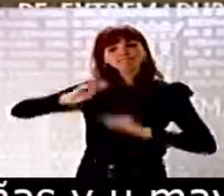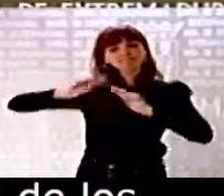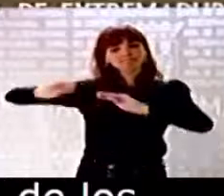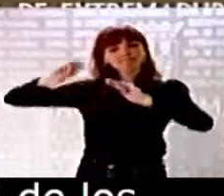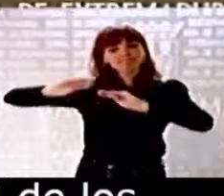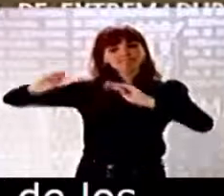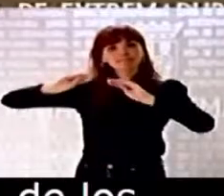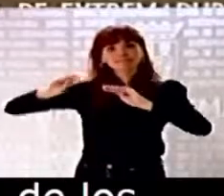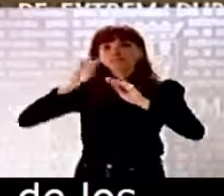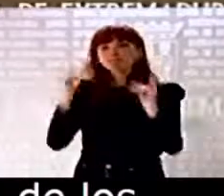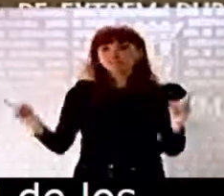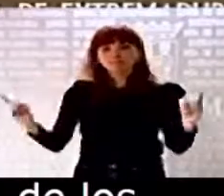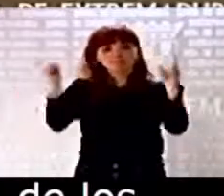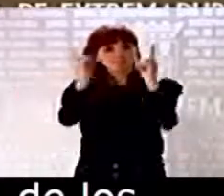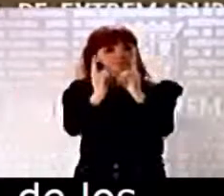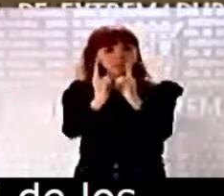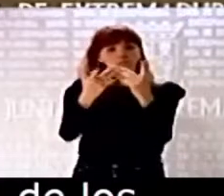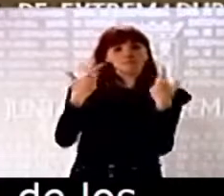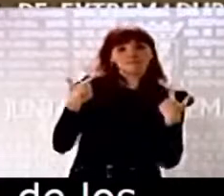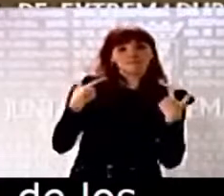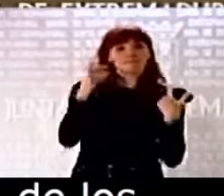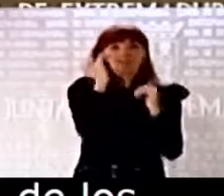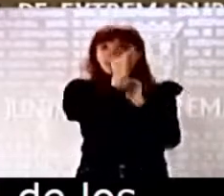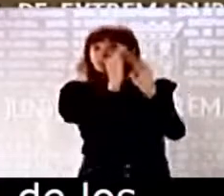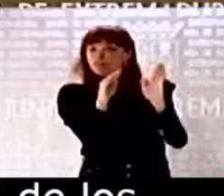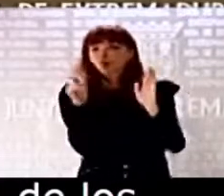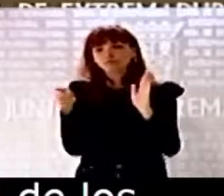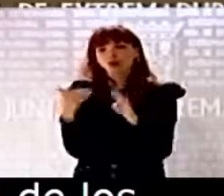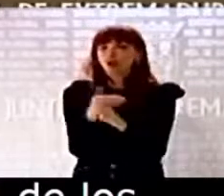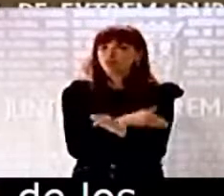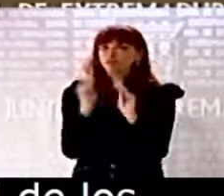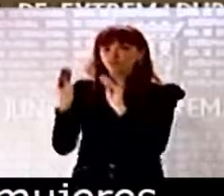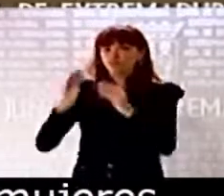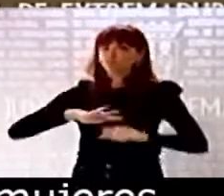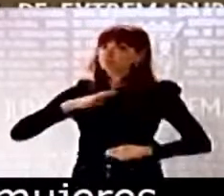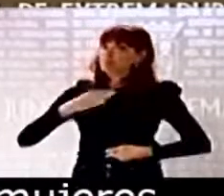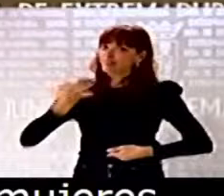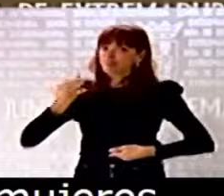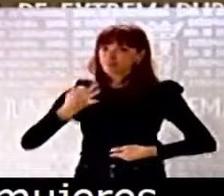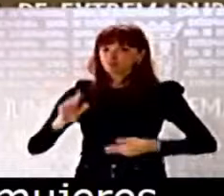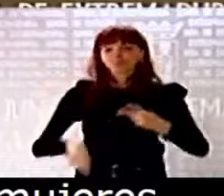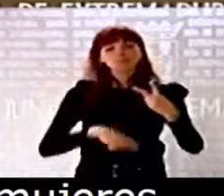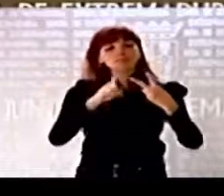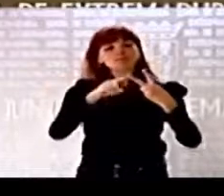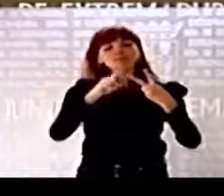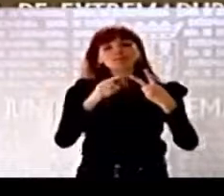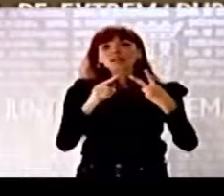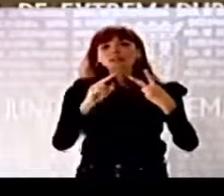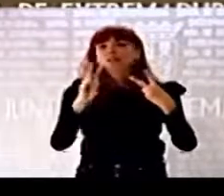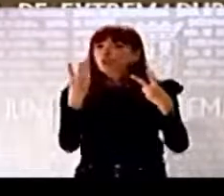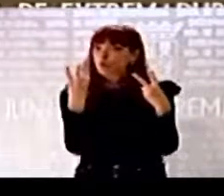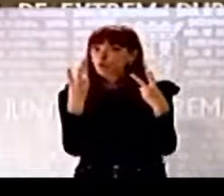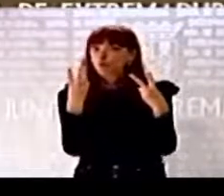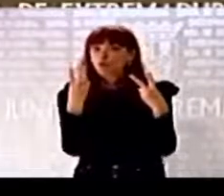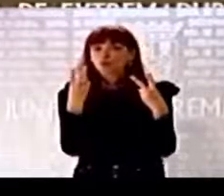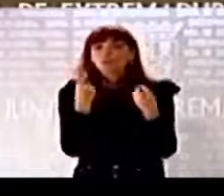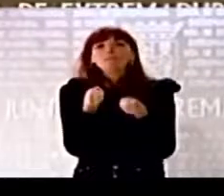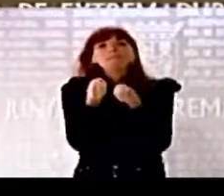vida profesional con las mujeres víctimas de violencia de género. Y, en segundo lugar, mi mensaje de